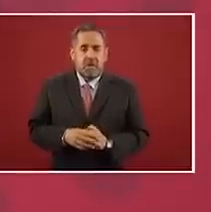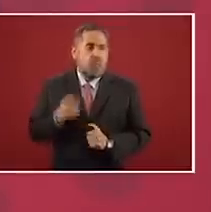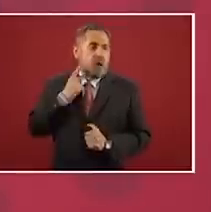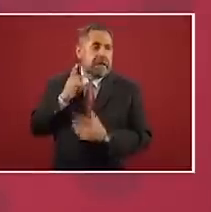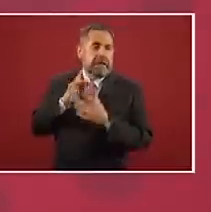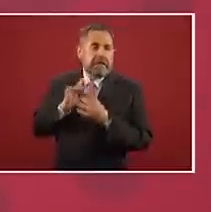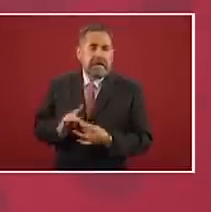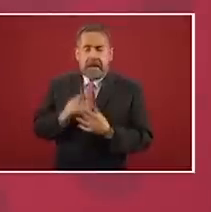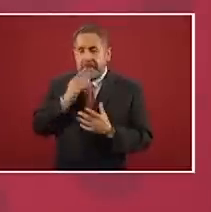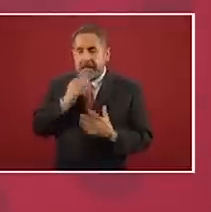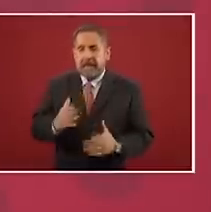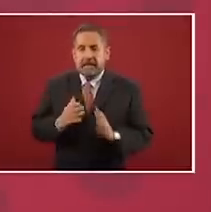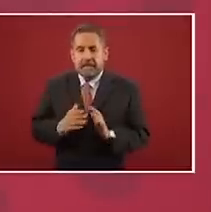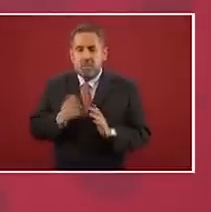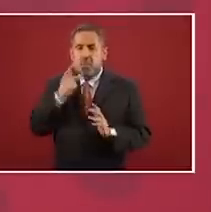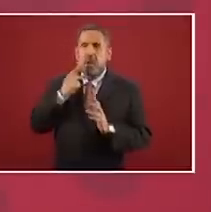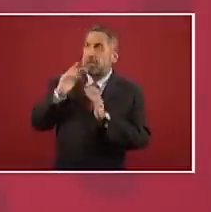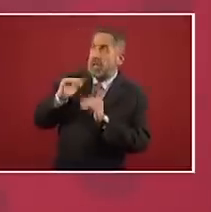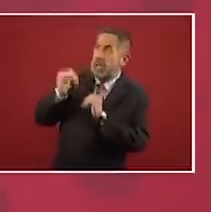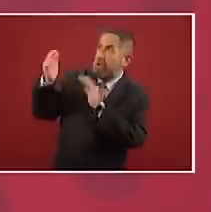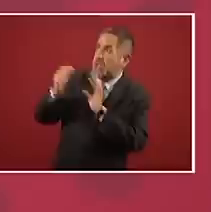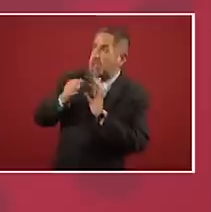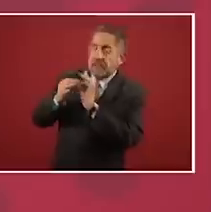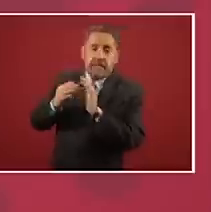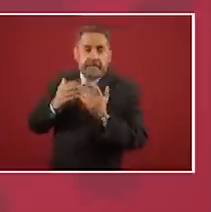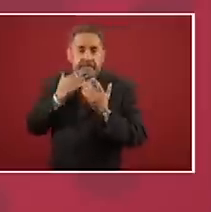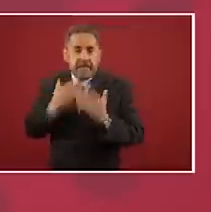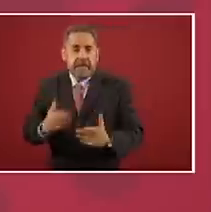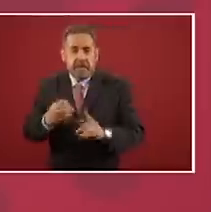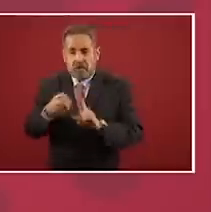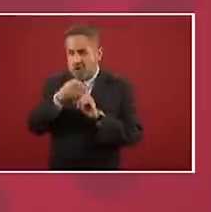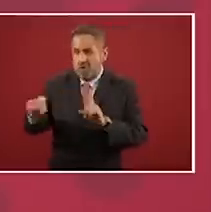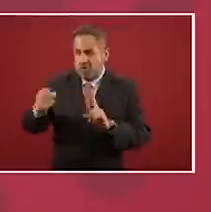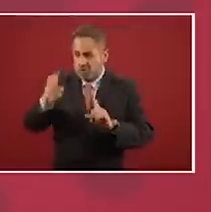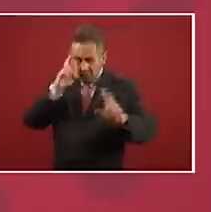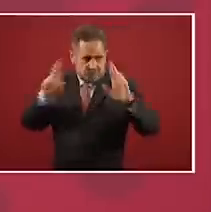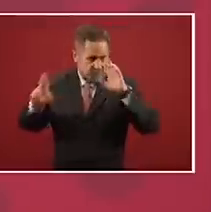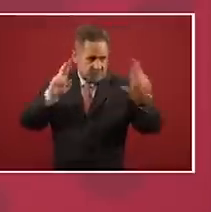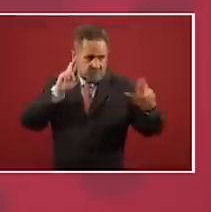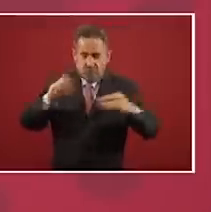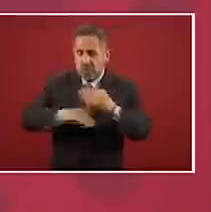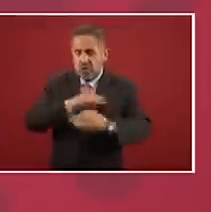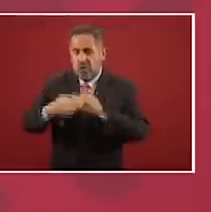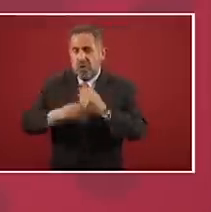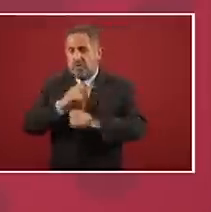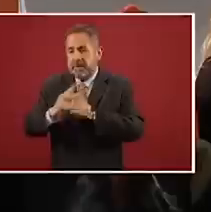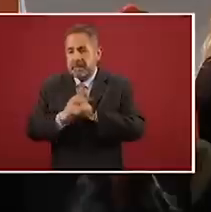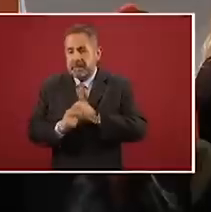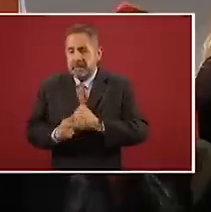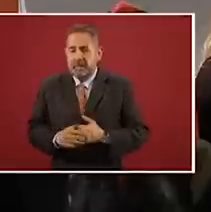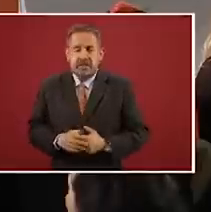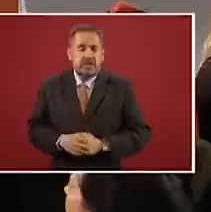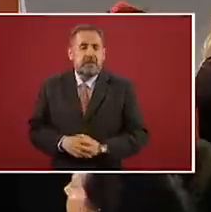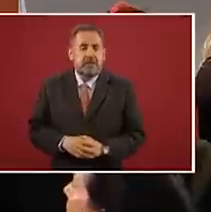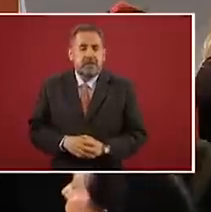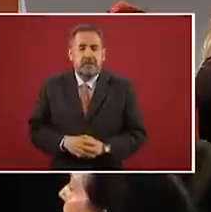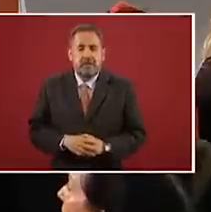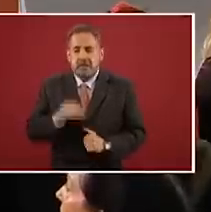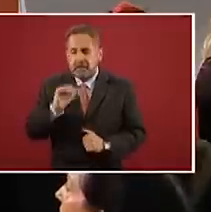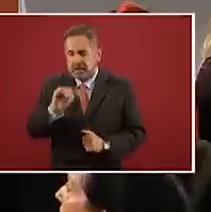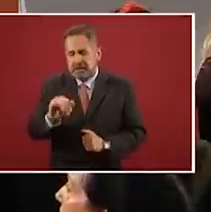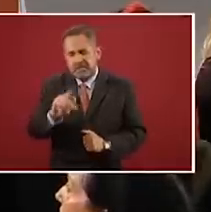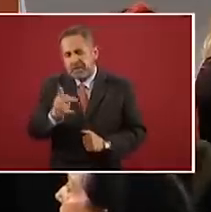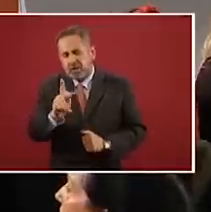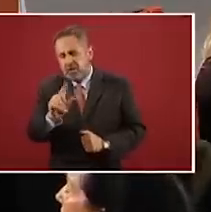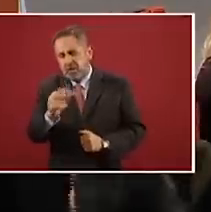política exterior con todos los pueblos. ¿Se incrementaría el precio del petróleo? Digo, sí, pero no